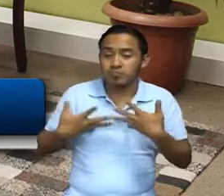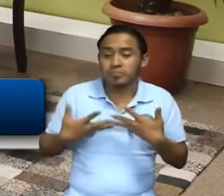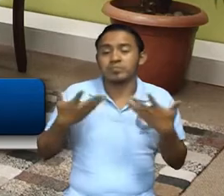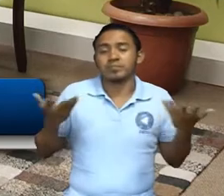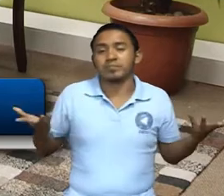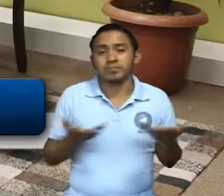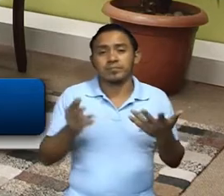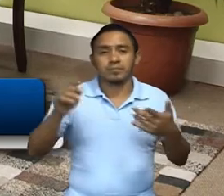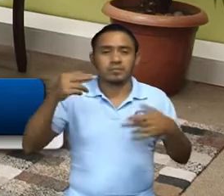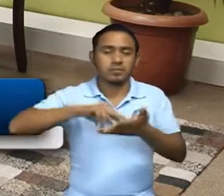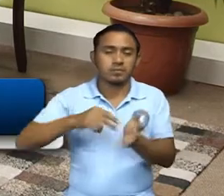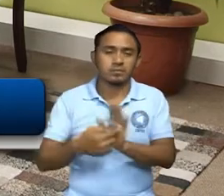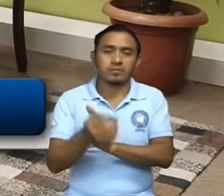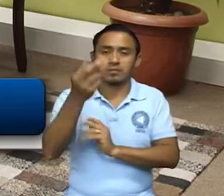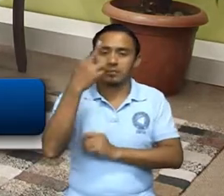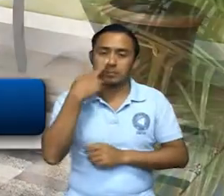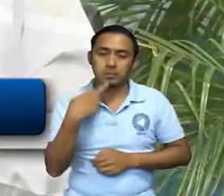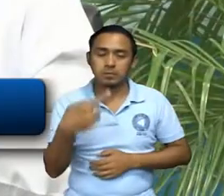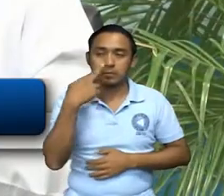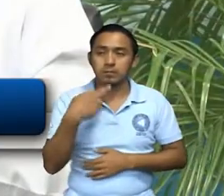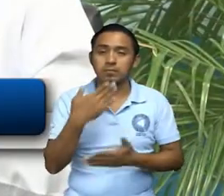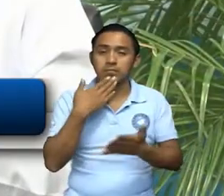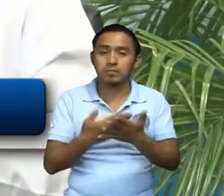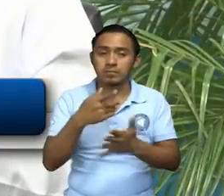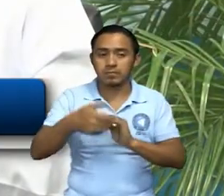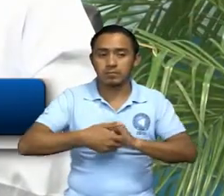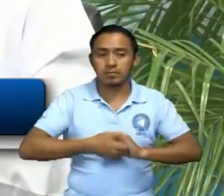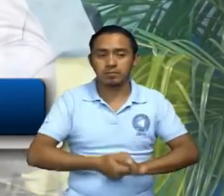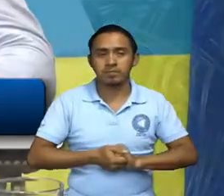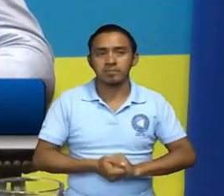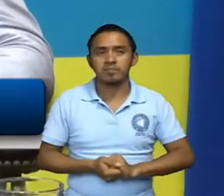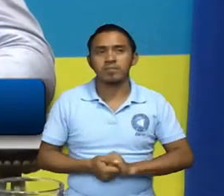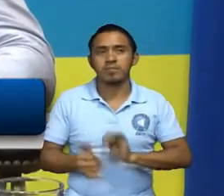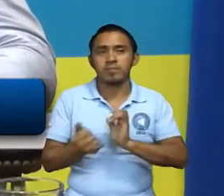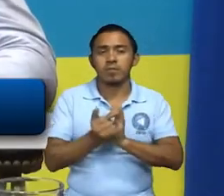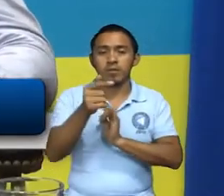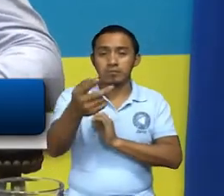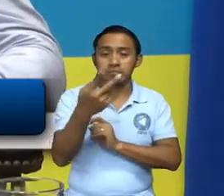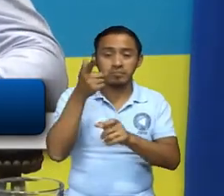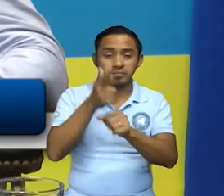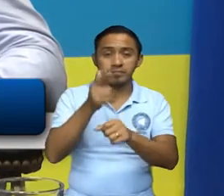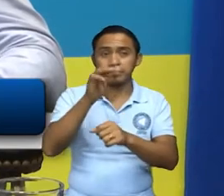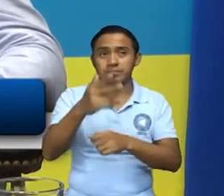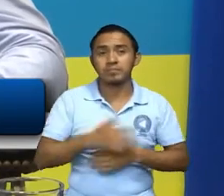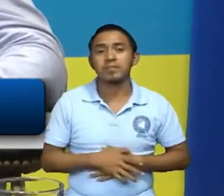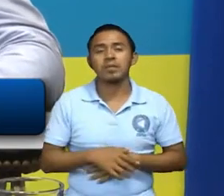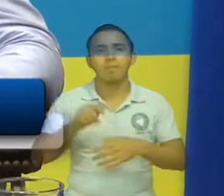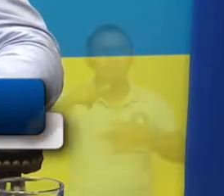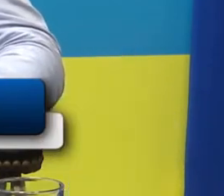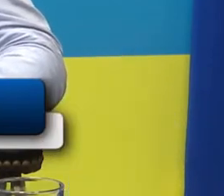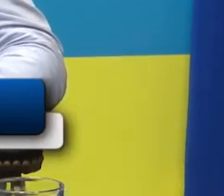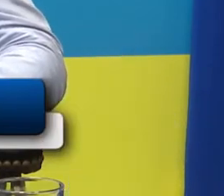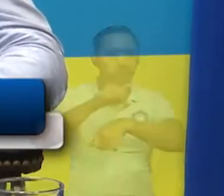sobre lo que es el sangrado nasal. Le agradecemos, amigos televidentes, también su sintonía. Le esperamos el día de mañana a esta